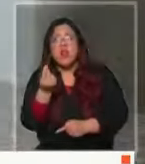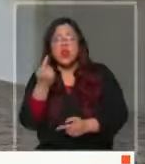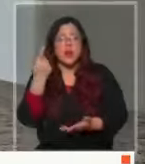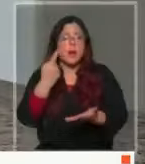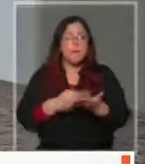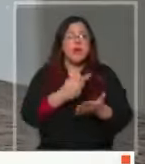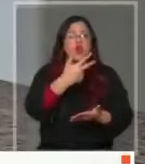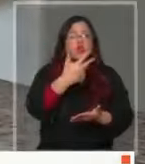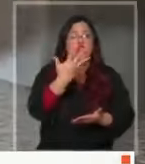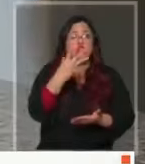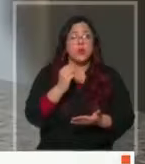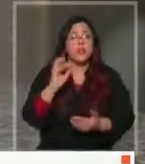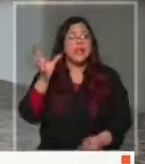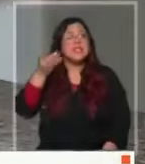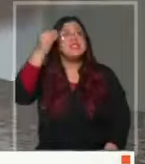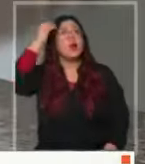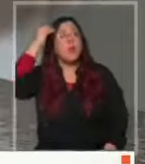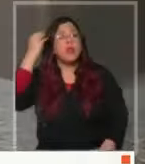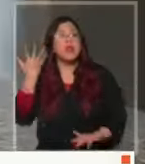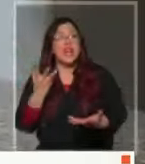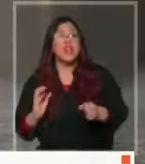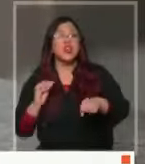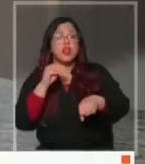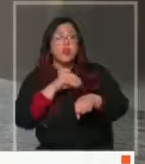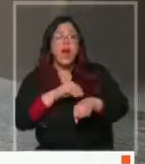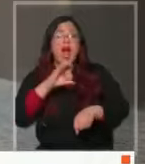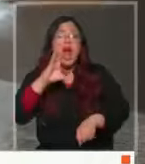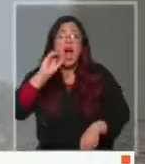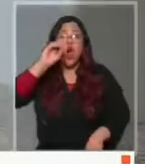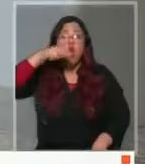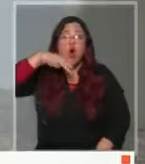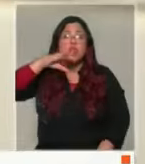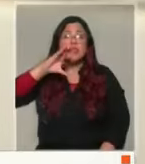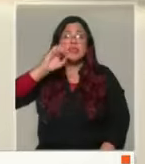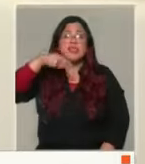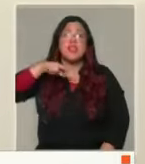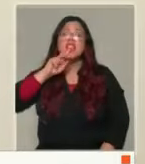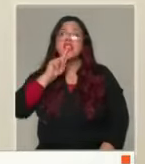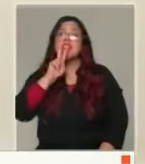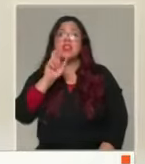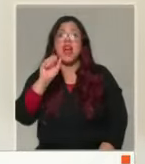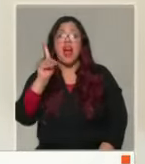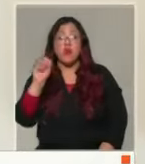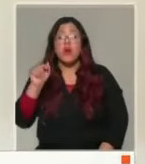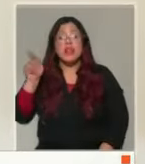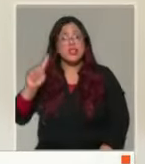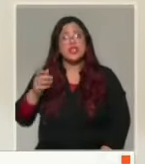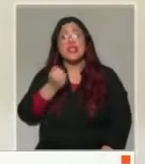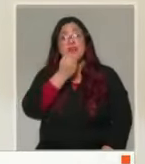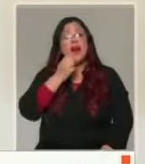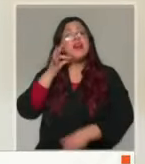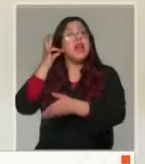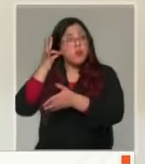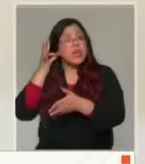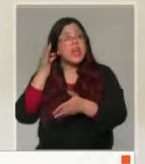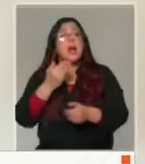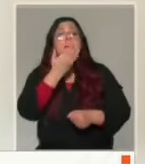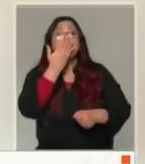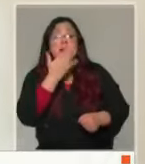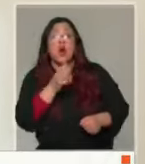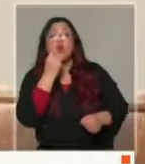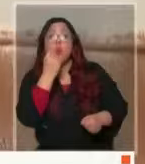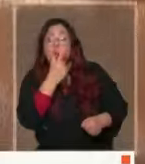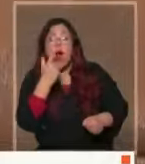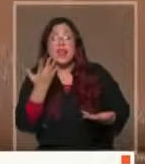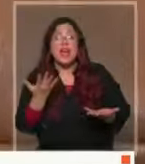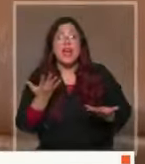1850. ¿Se acuerda cuando nos recomendaron el concentrado? En eso no se equivocaba la vendedora. Los que obtuvieron mayor rendimiento son sin lugar a